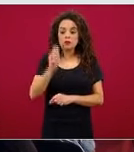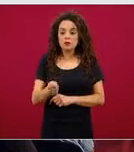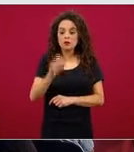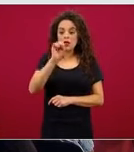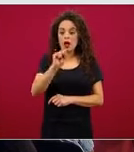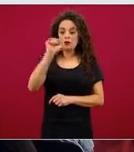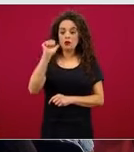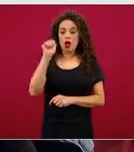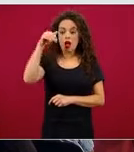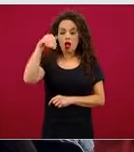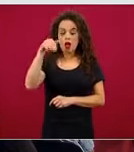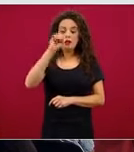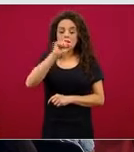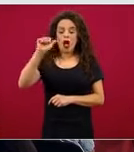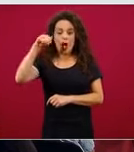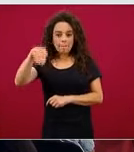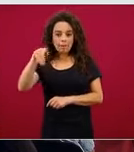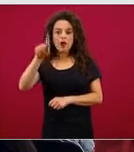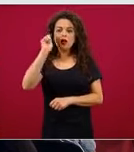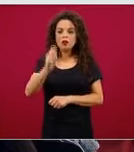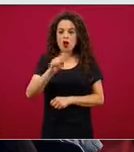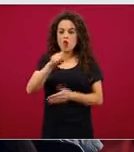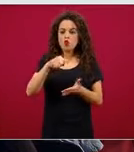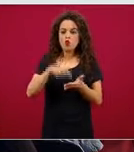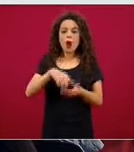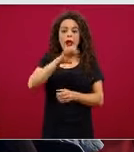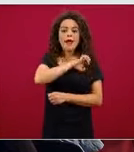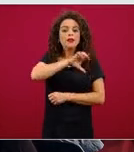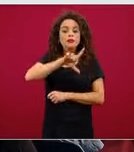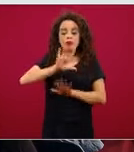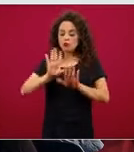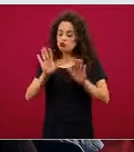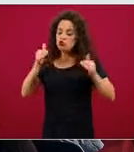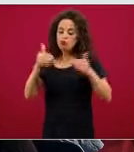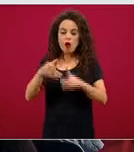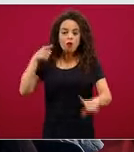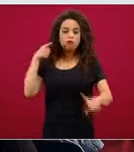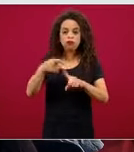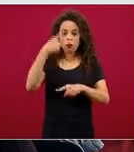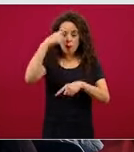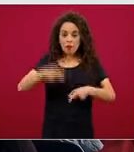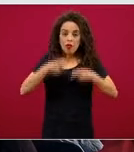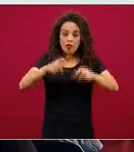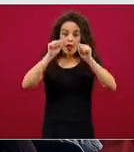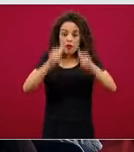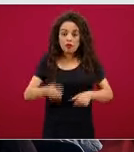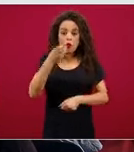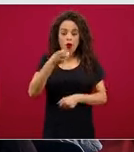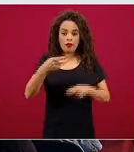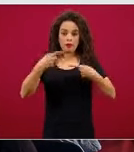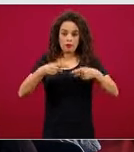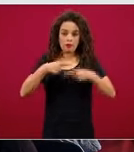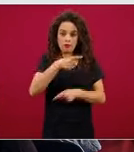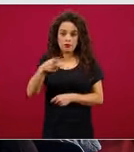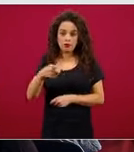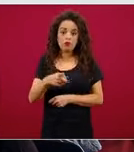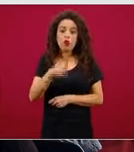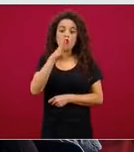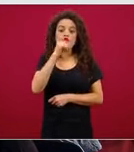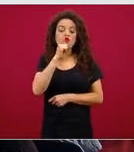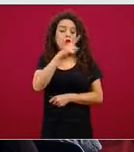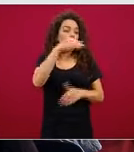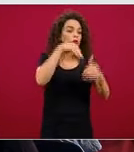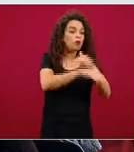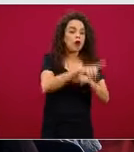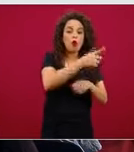cual hemos adecuado un espacio específico para atender a estos pacientes que no pueden estar recibidos en el